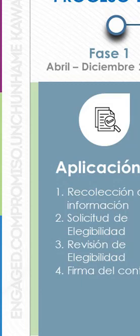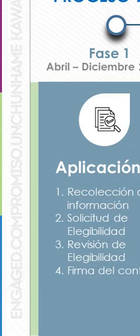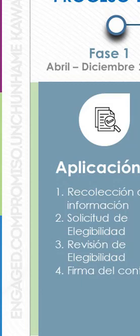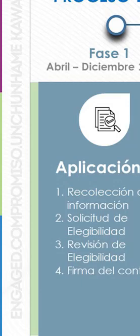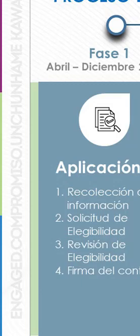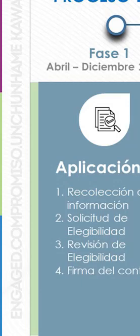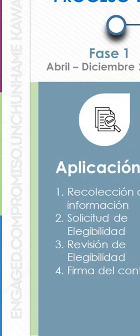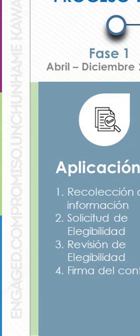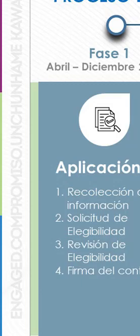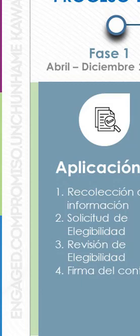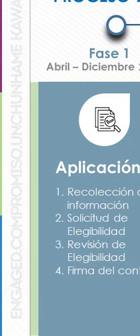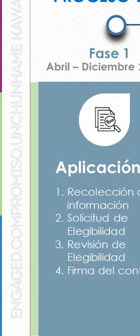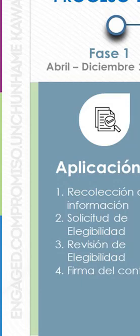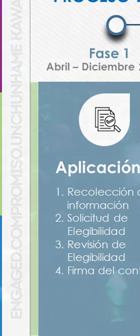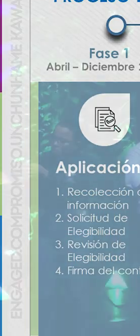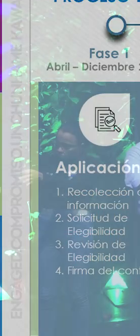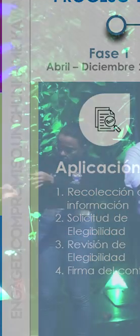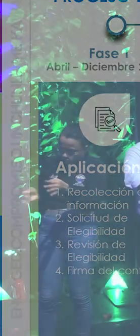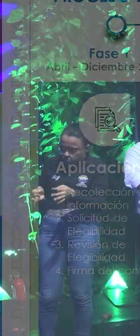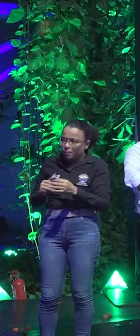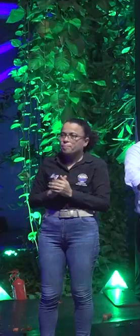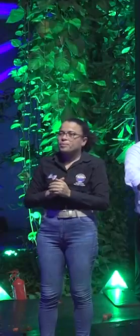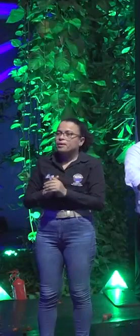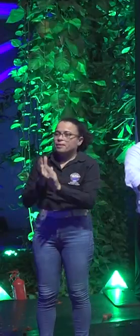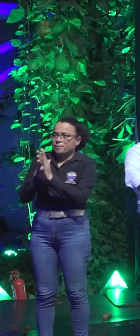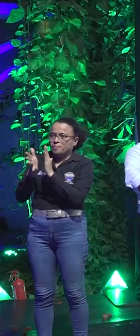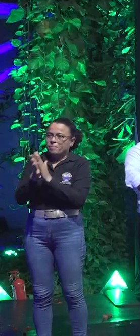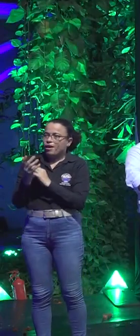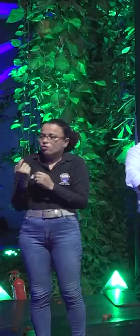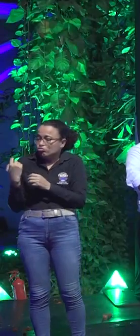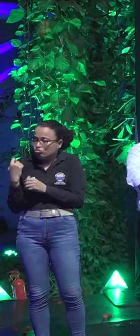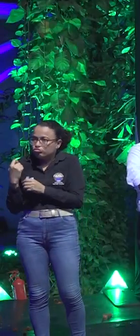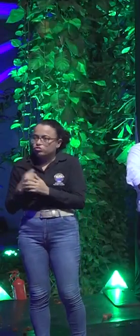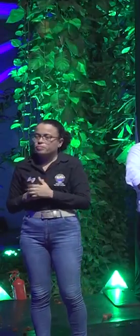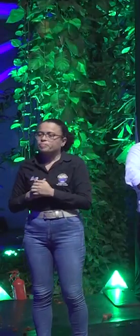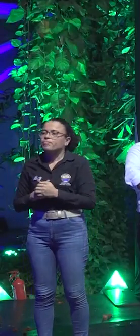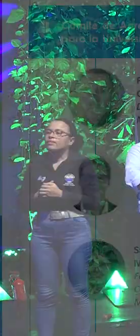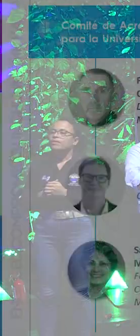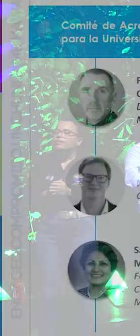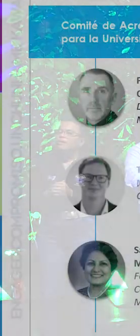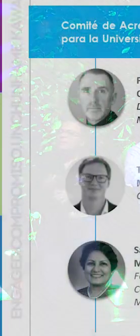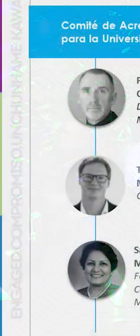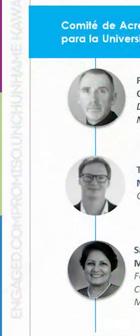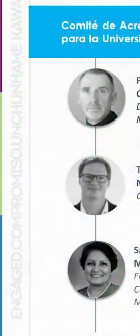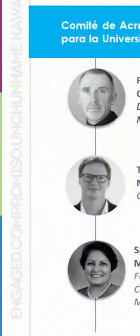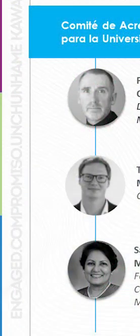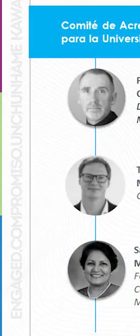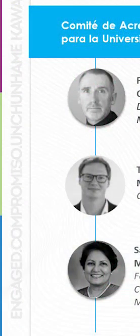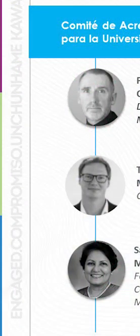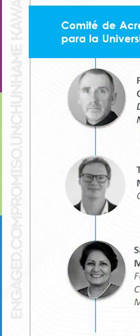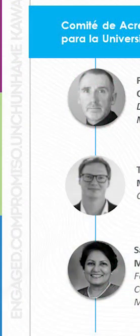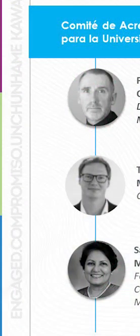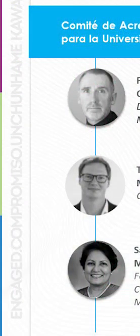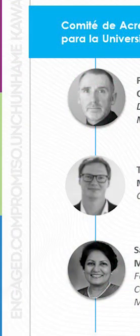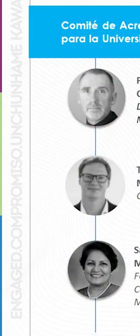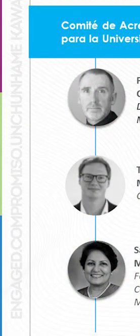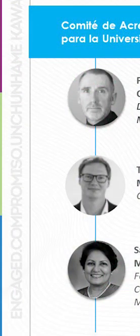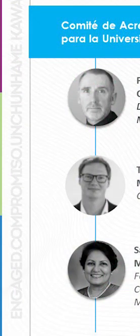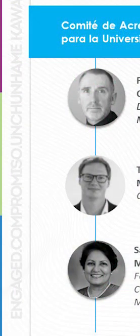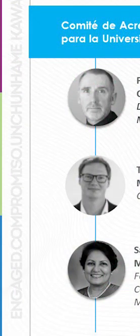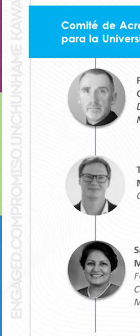caliente la primicia para nuestros amigos periodistas. Sigamos. Ahora, ¿quiénes nos evaluaron? Pues hay un primer comité, el profesor Pau